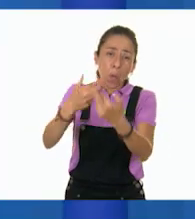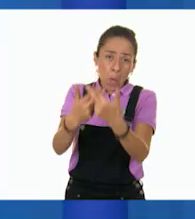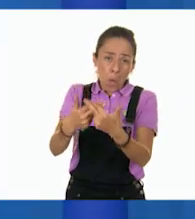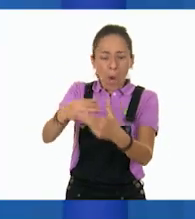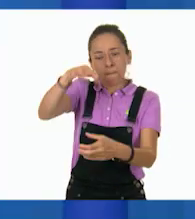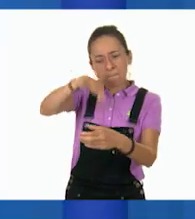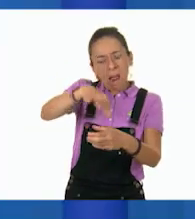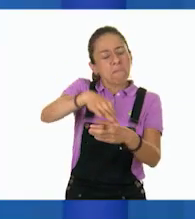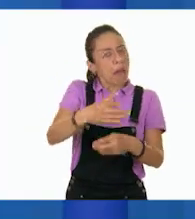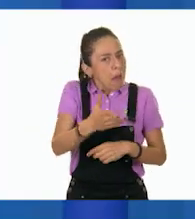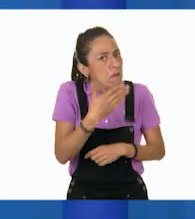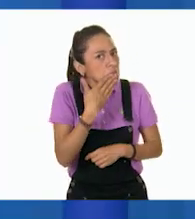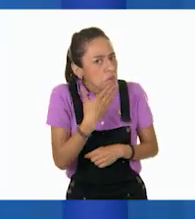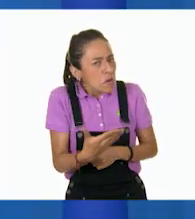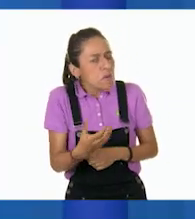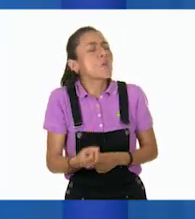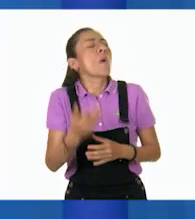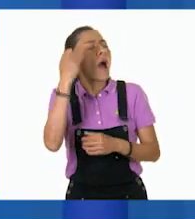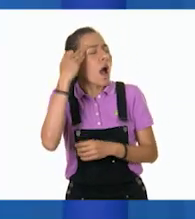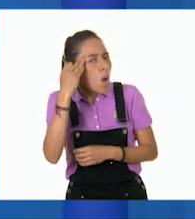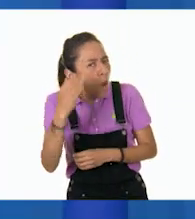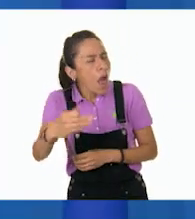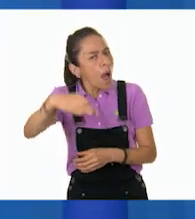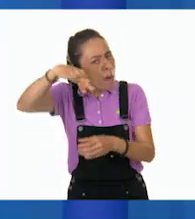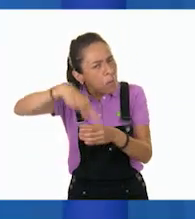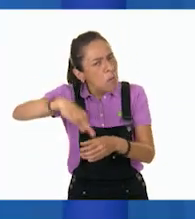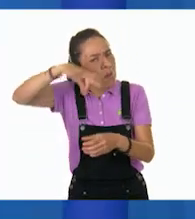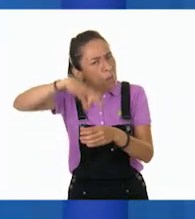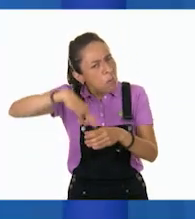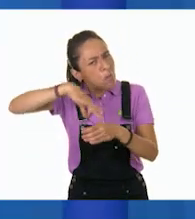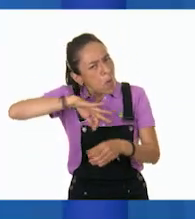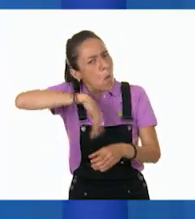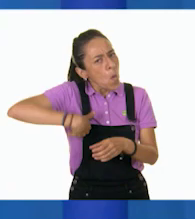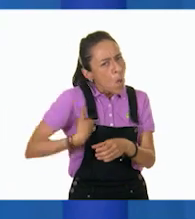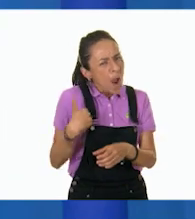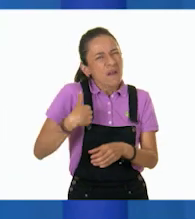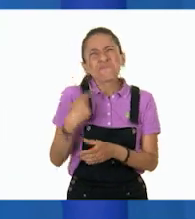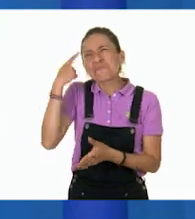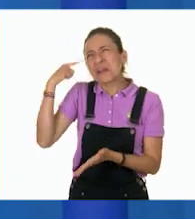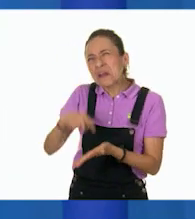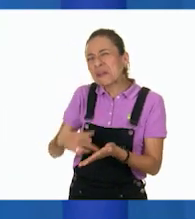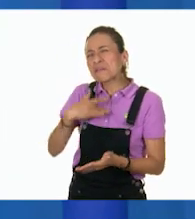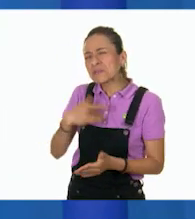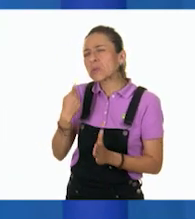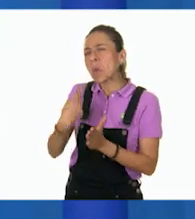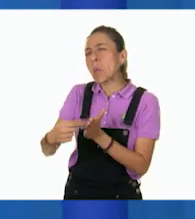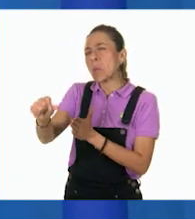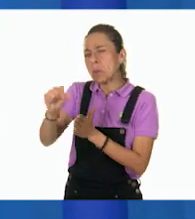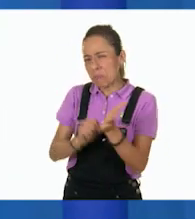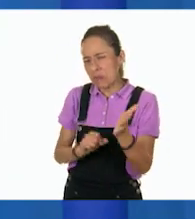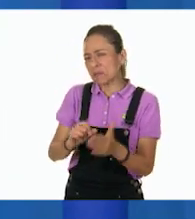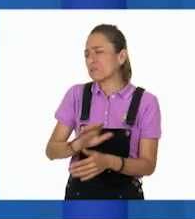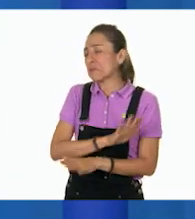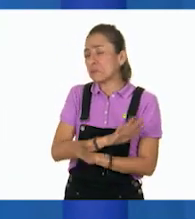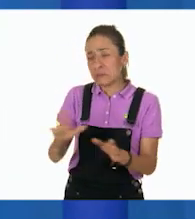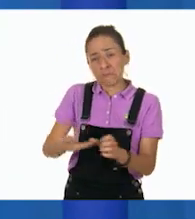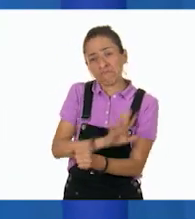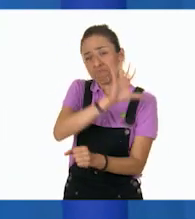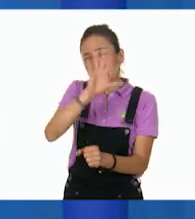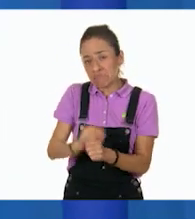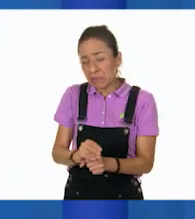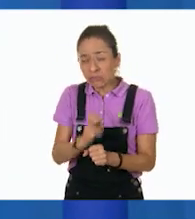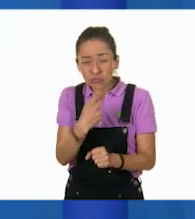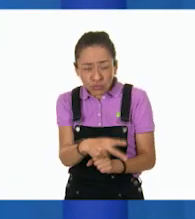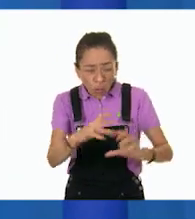ahorrando? Pues creo que más de un mes, hasta que completó el dinero que costaba el balón, igual al que